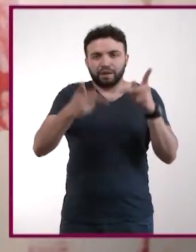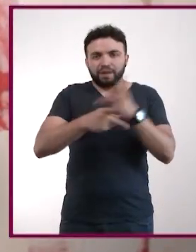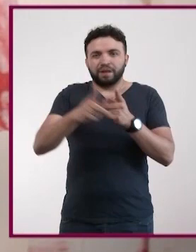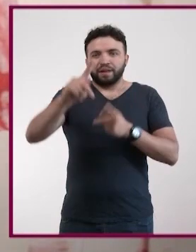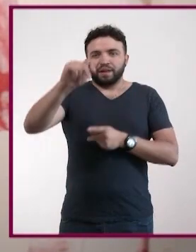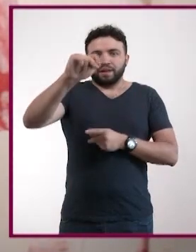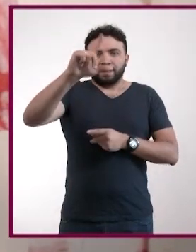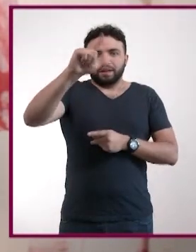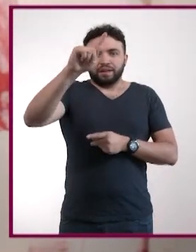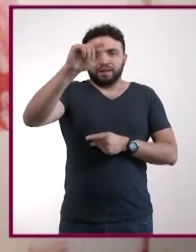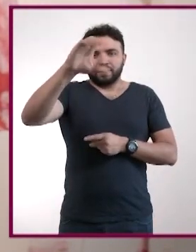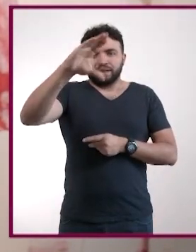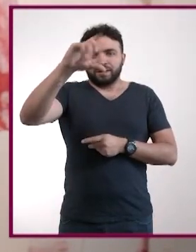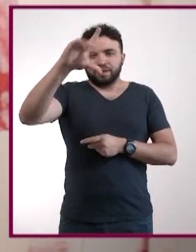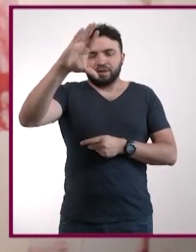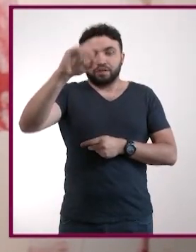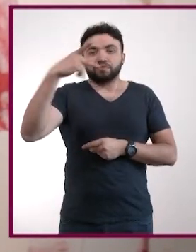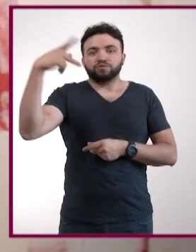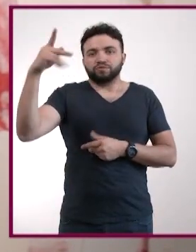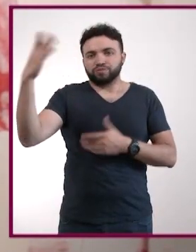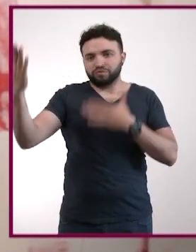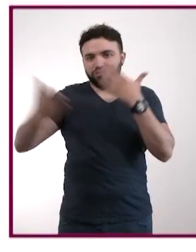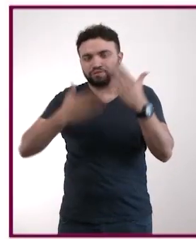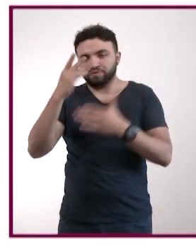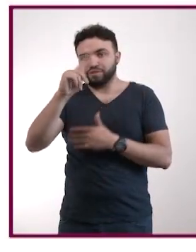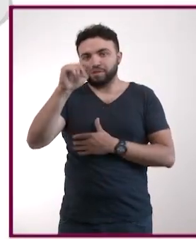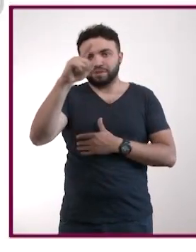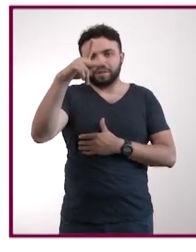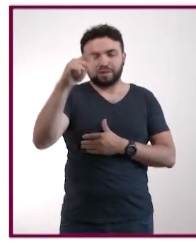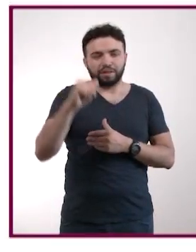Tlatelolco, en el estudio de Taca Fernández.